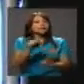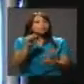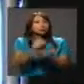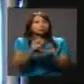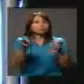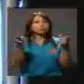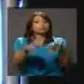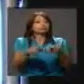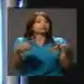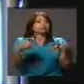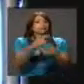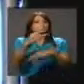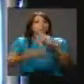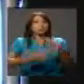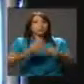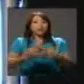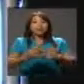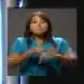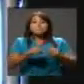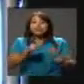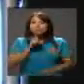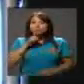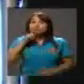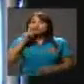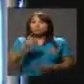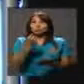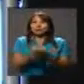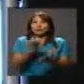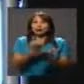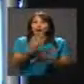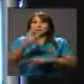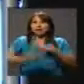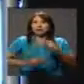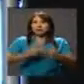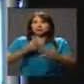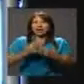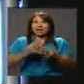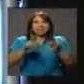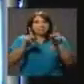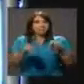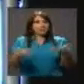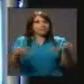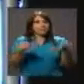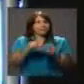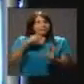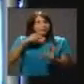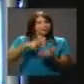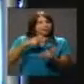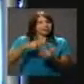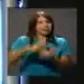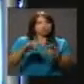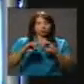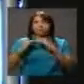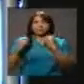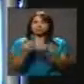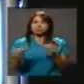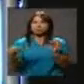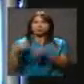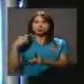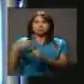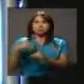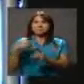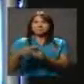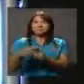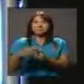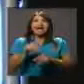pero lo cierto es que la economía mundial los más optimistas organismos financieros internacionales anuncian una